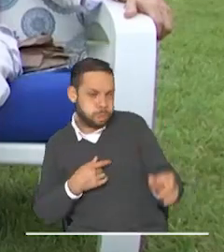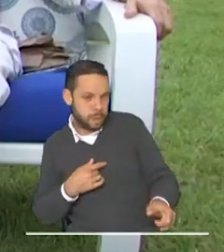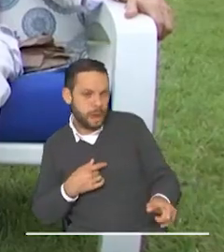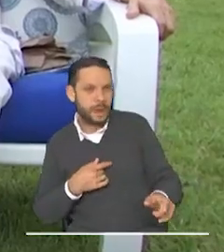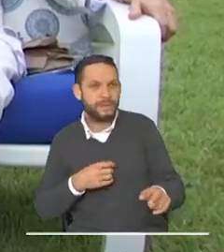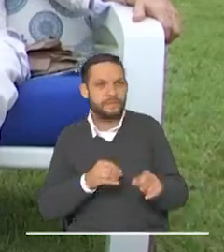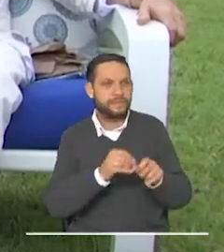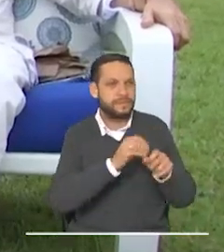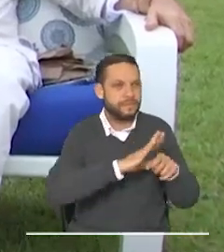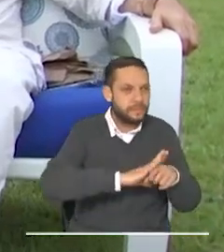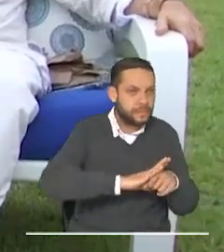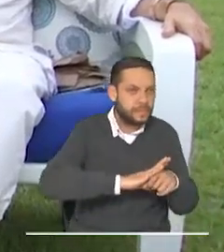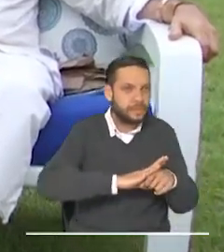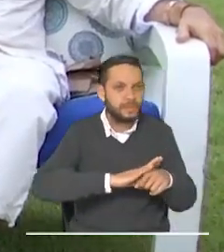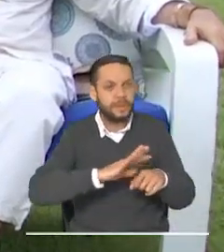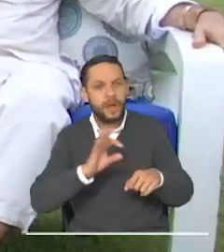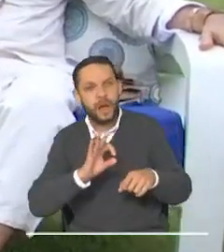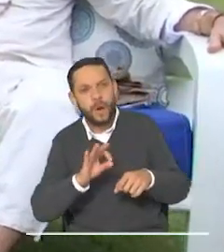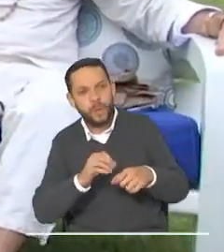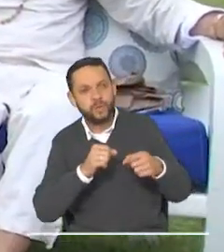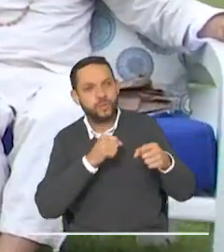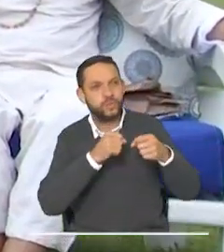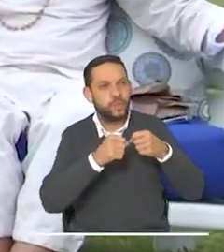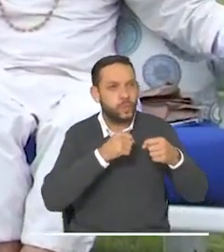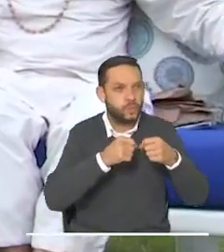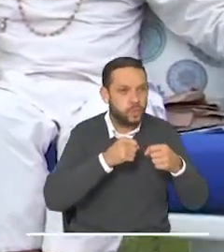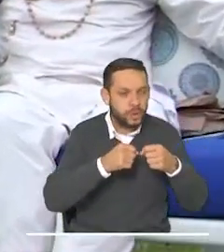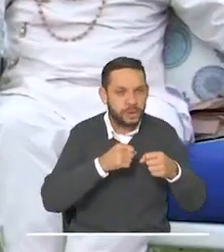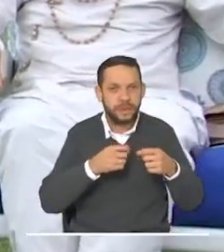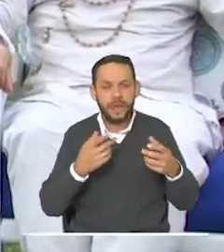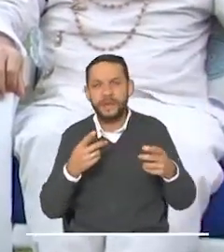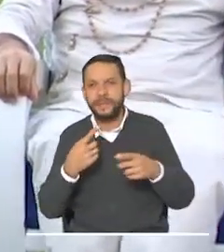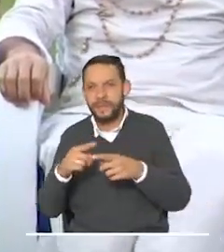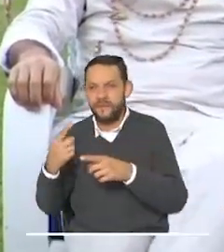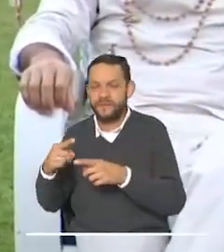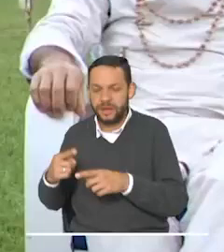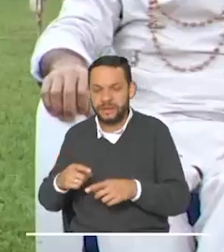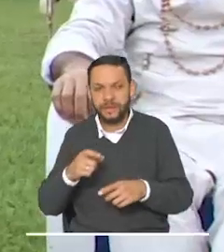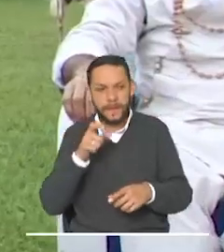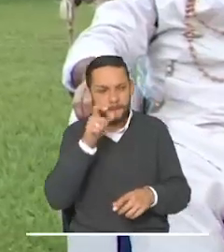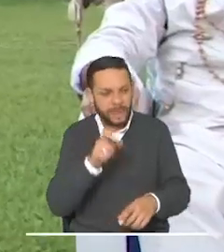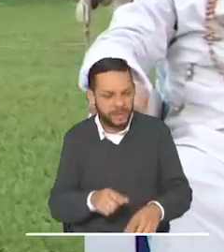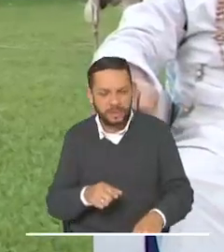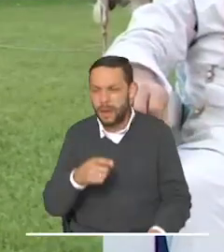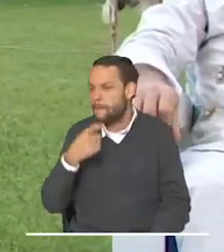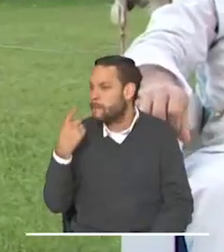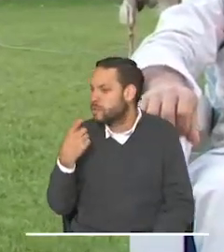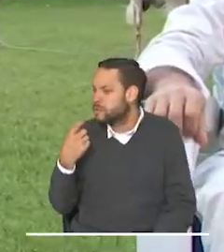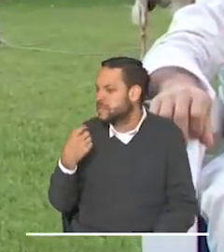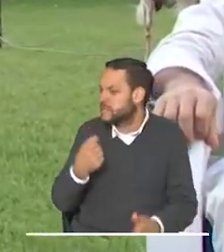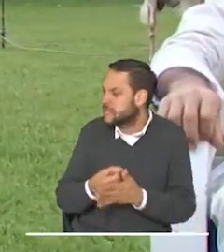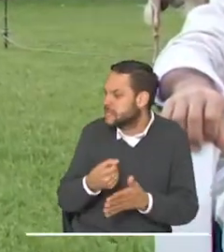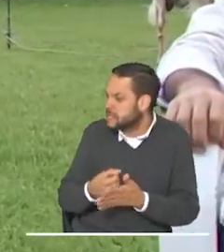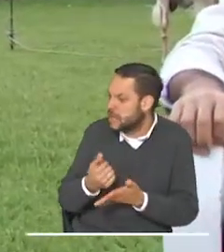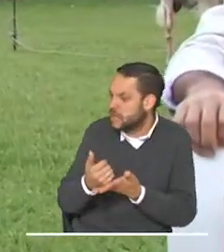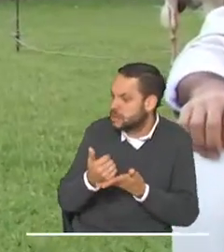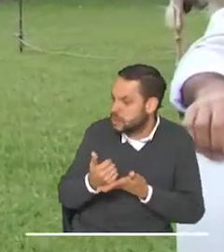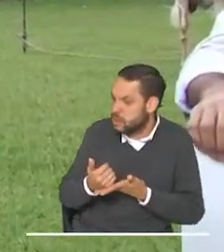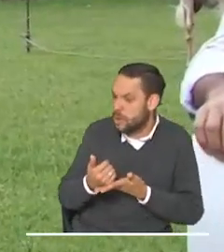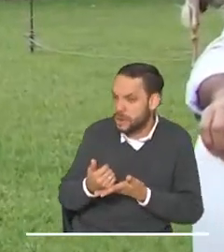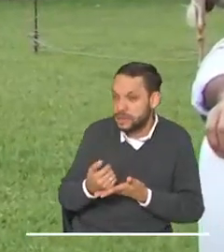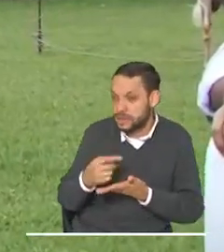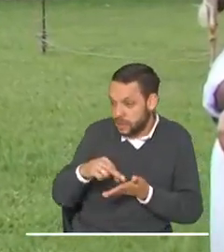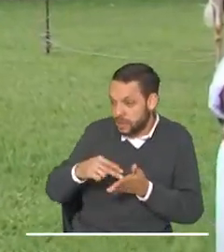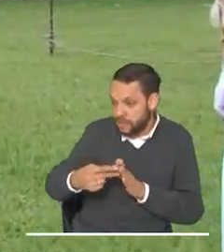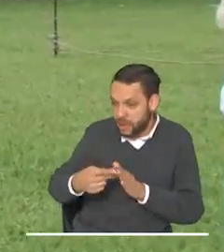pandemia los medios digamos que hay un Boom seguramente ahora las personas buscan un poco más ayuda pero el buscar ayuda